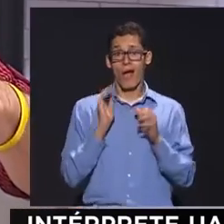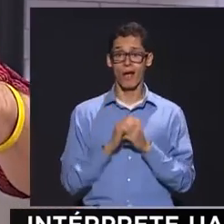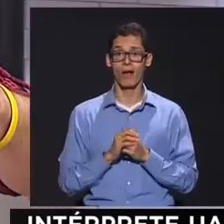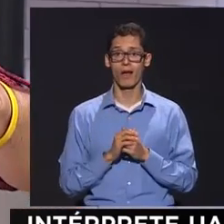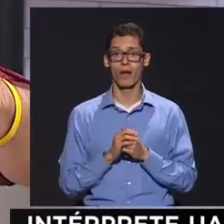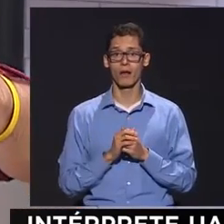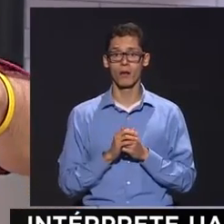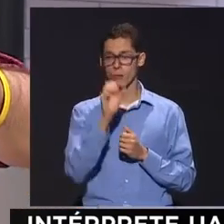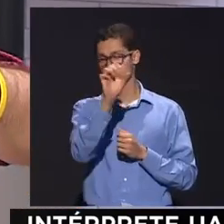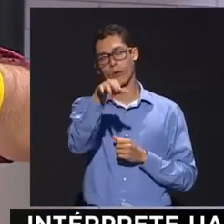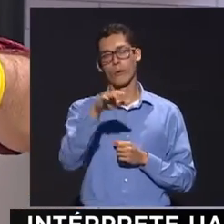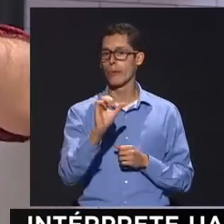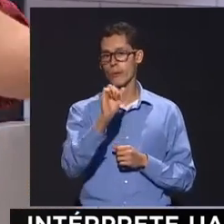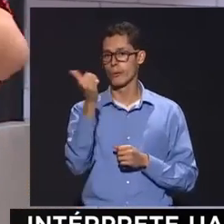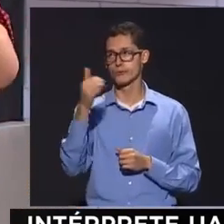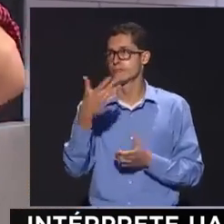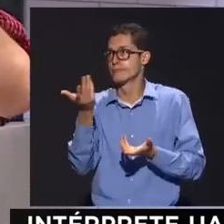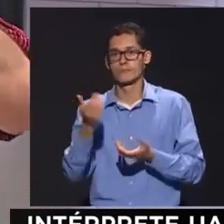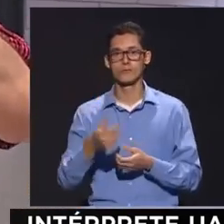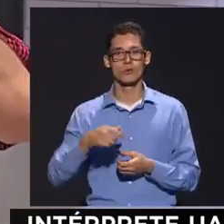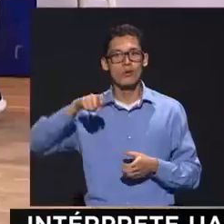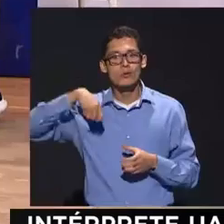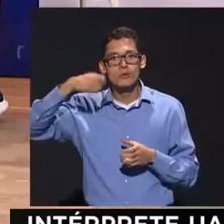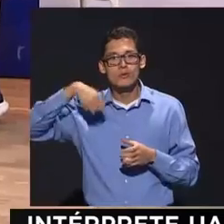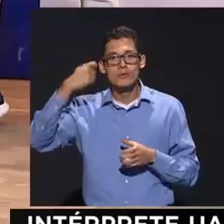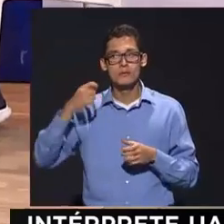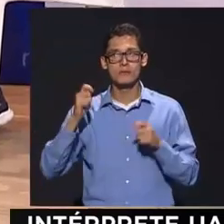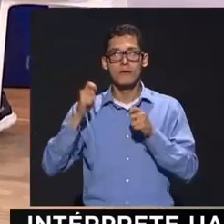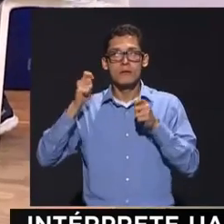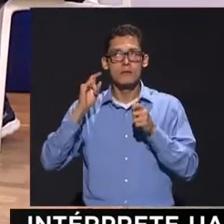o cualquier otro por ejemplo que yo tenga en casa las cucharas